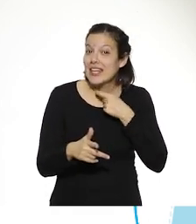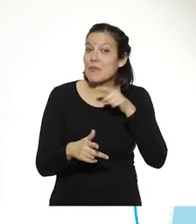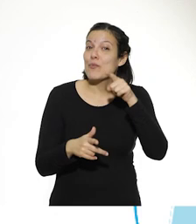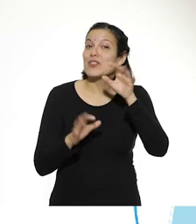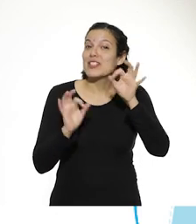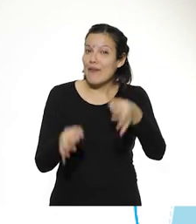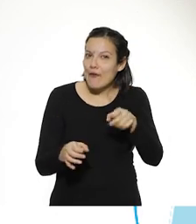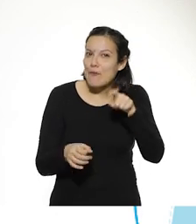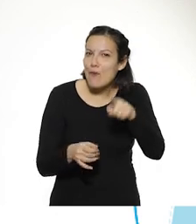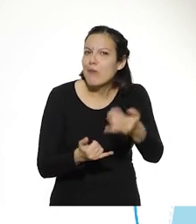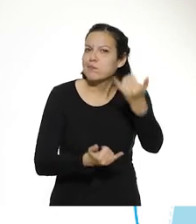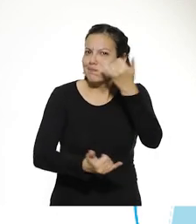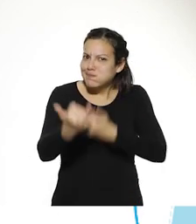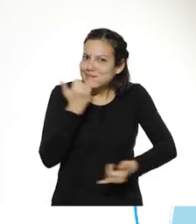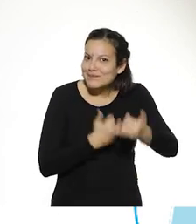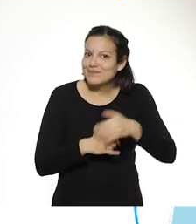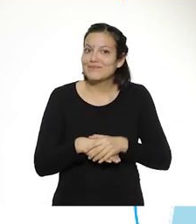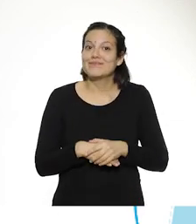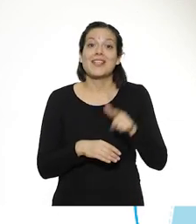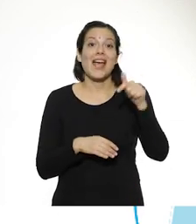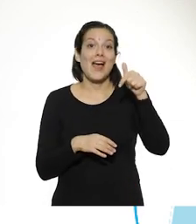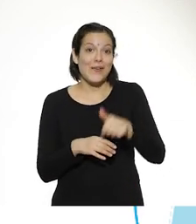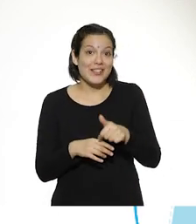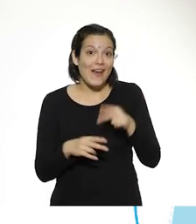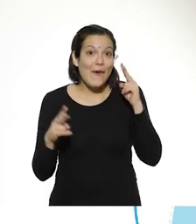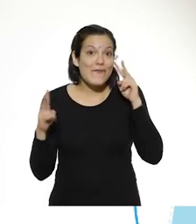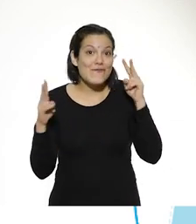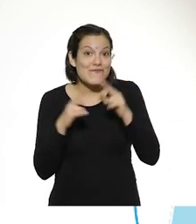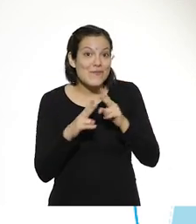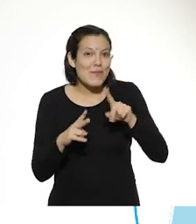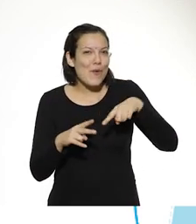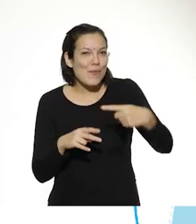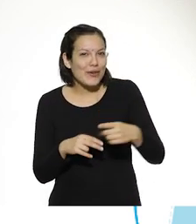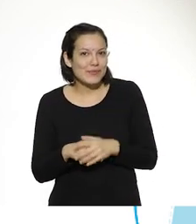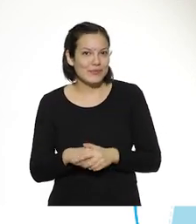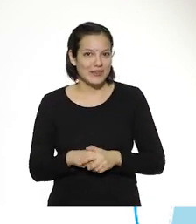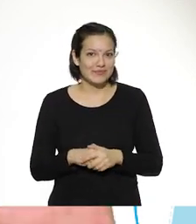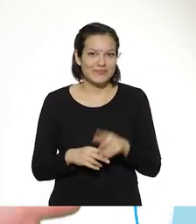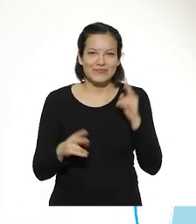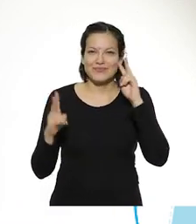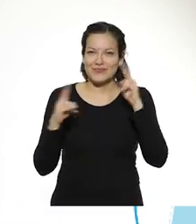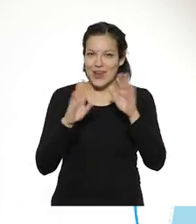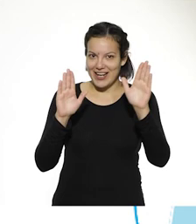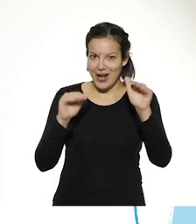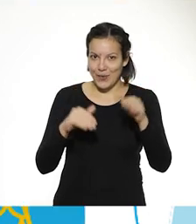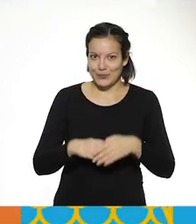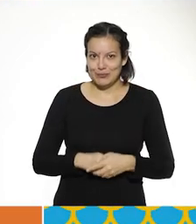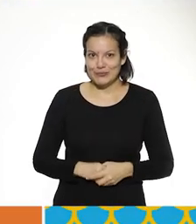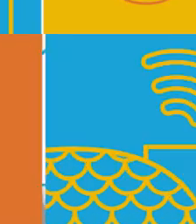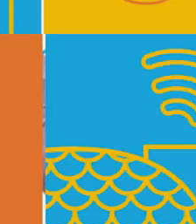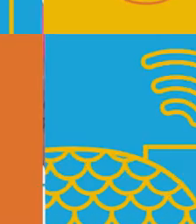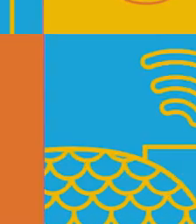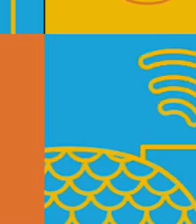saber de vos. Así que ahora, hasta la próxima, nos estamos viendo. Chao.